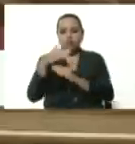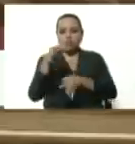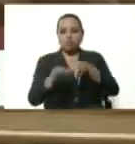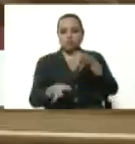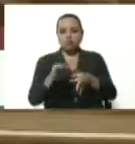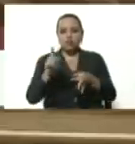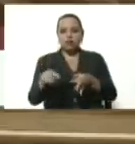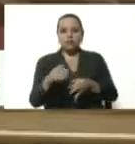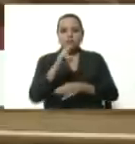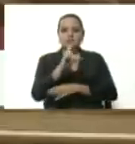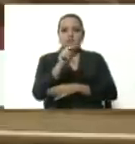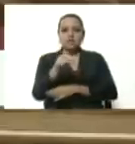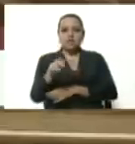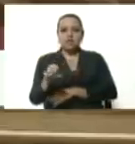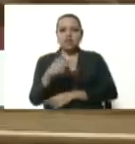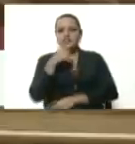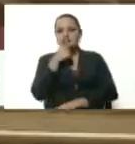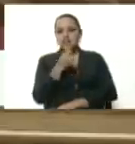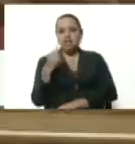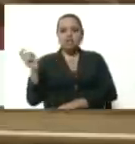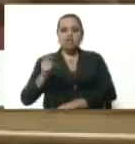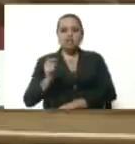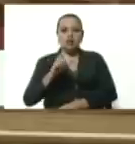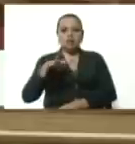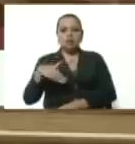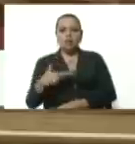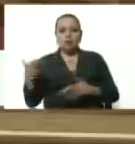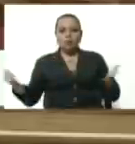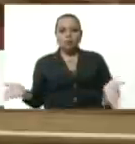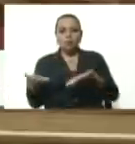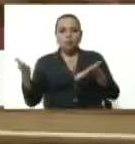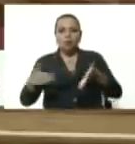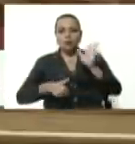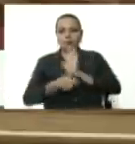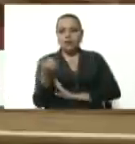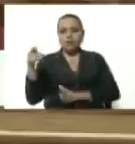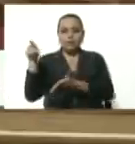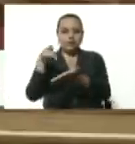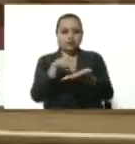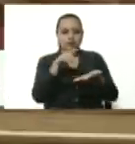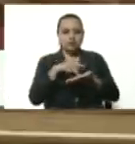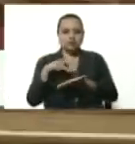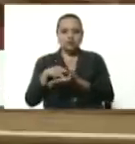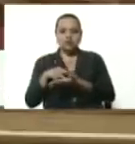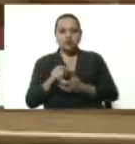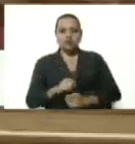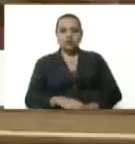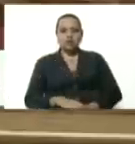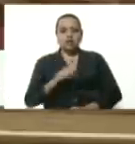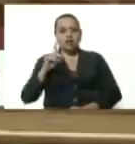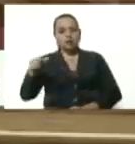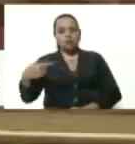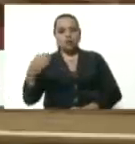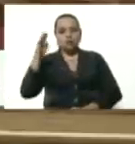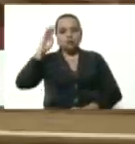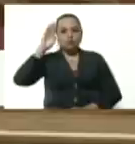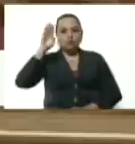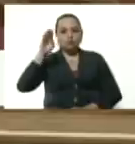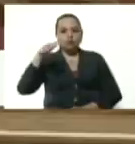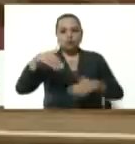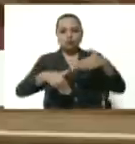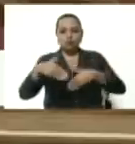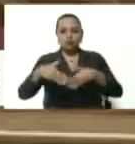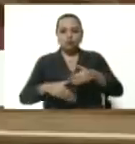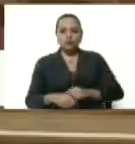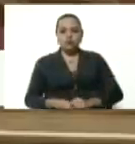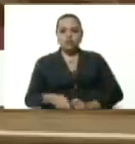Electoral, facilitando lo necesario para promover mayor participación y un venidero proceso electoral caracterizado por la